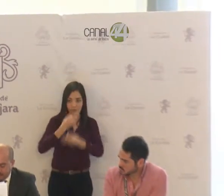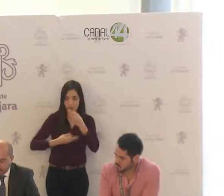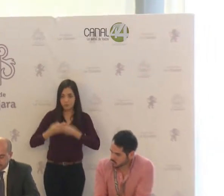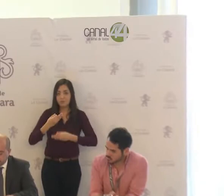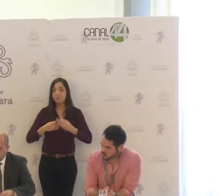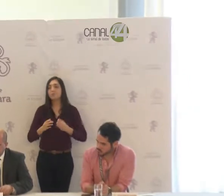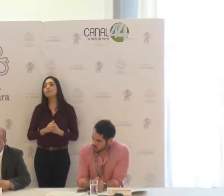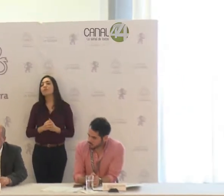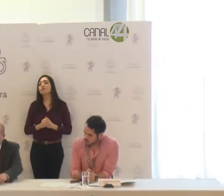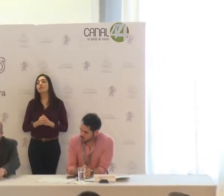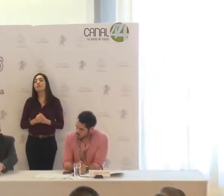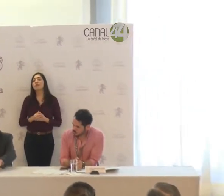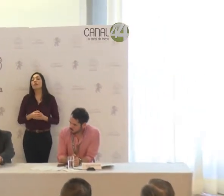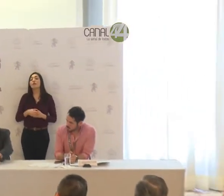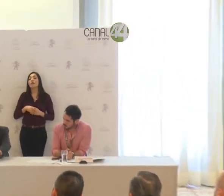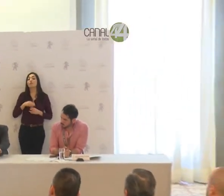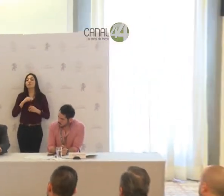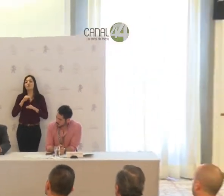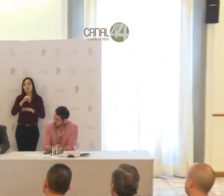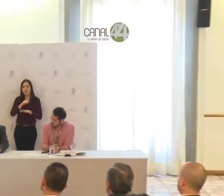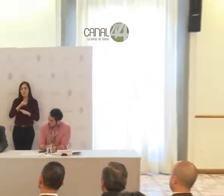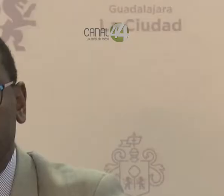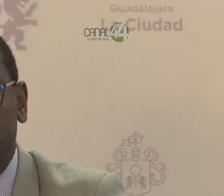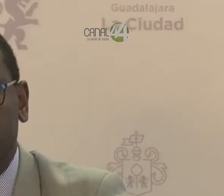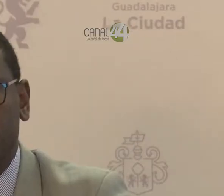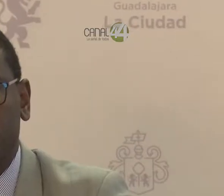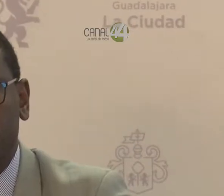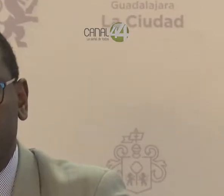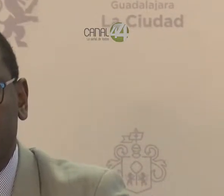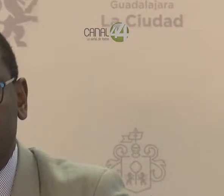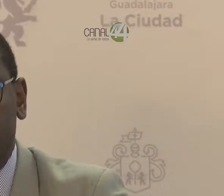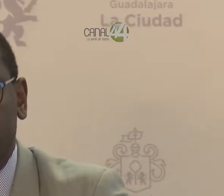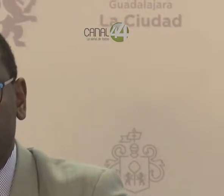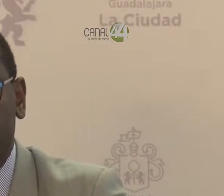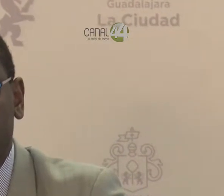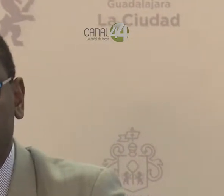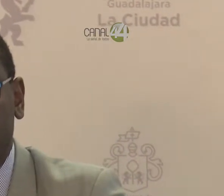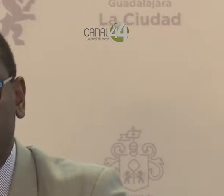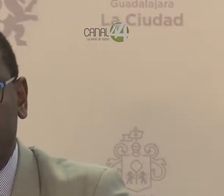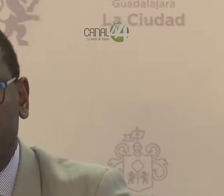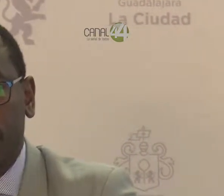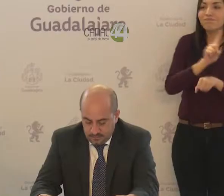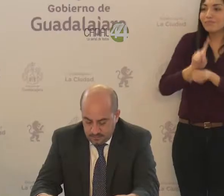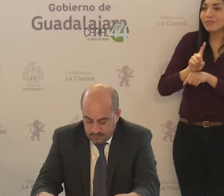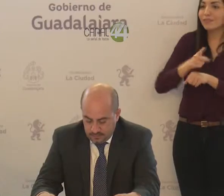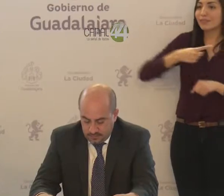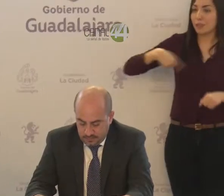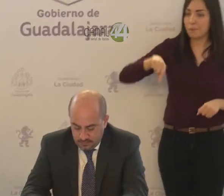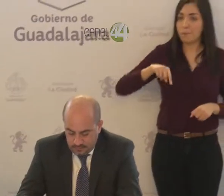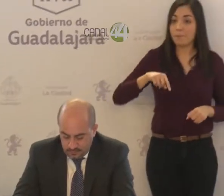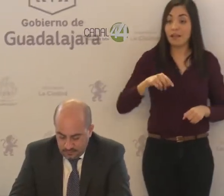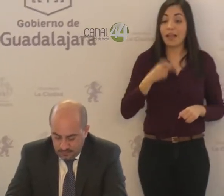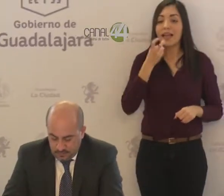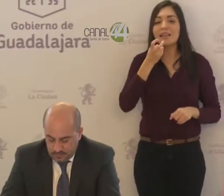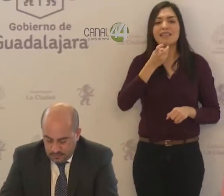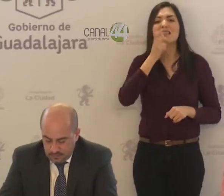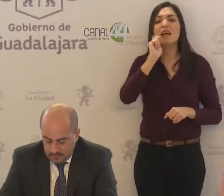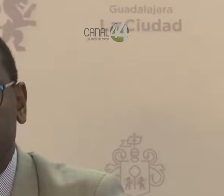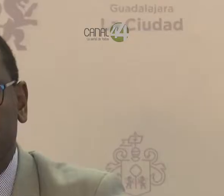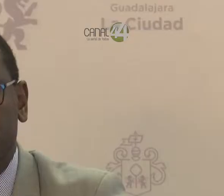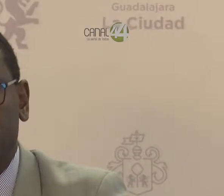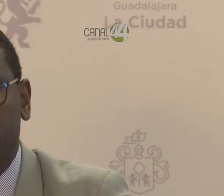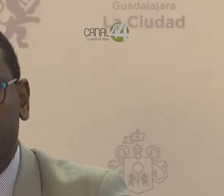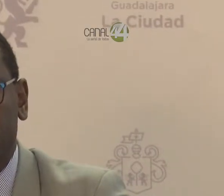ciudadanos. Los nuevos nombramientos para los 12 gerentes de zonas serán como director B y su salario será superior a los